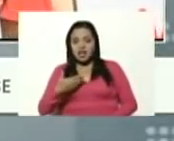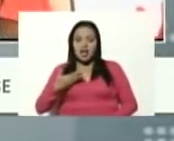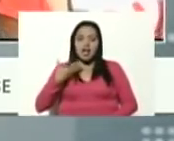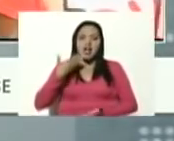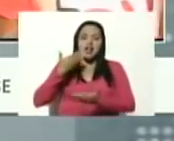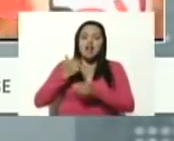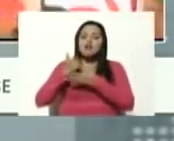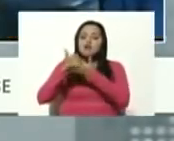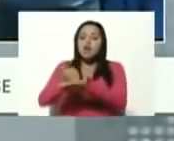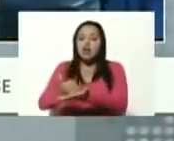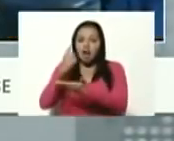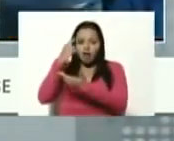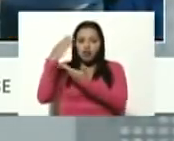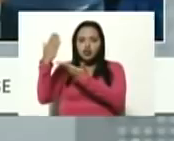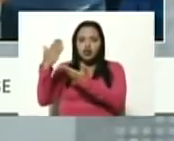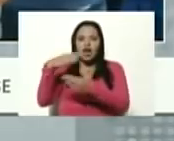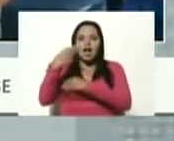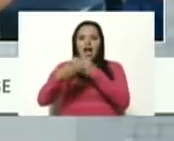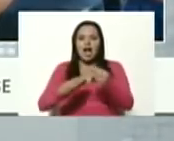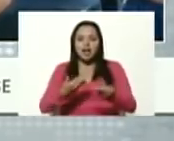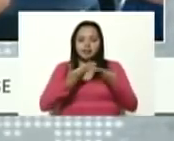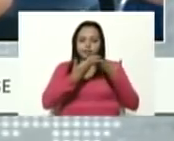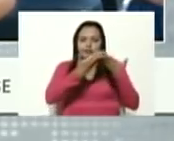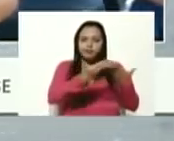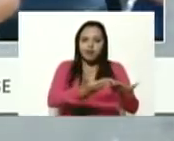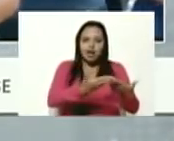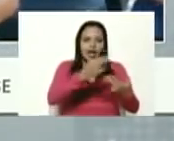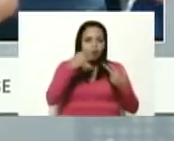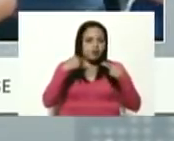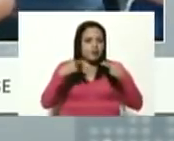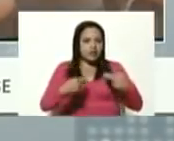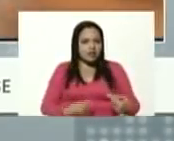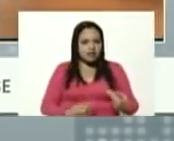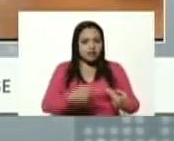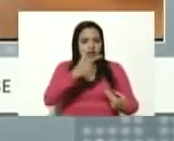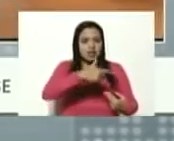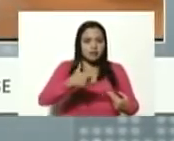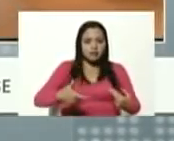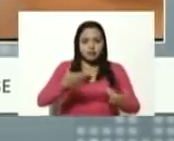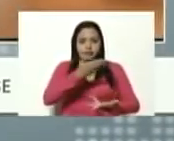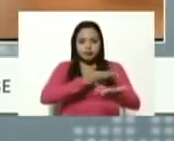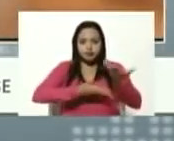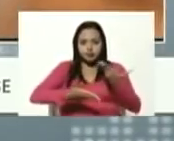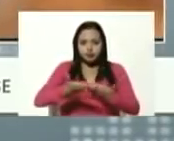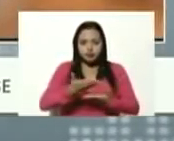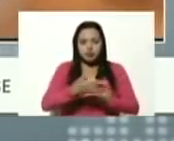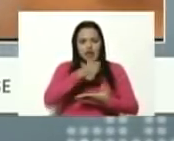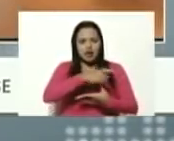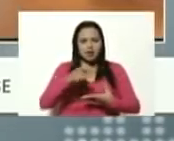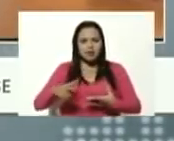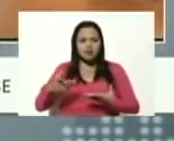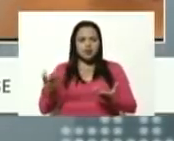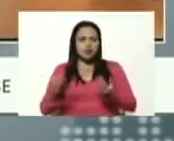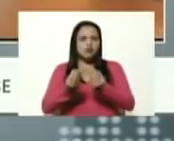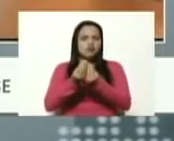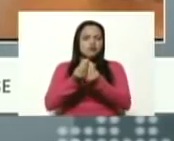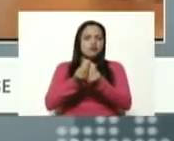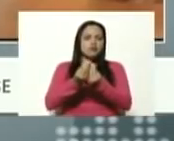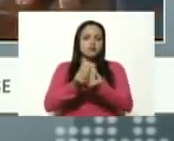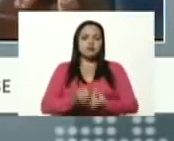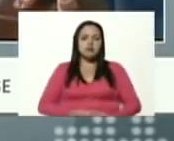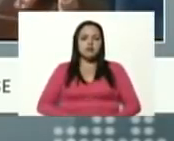la humanidad, sirva a sus semejantes, sirva a sus compatriotas y